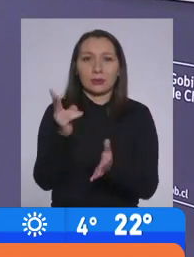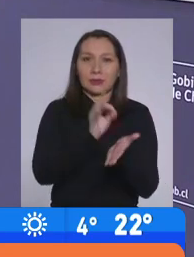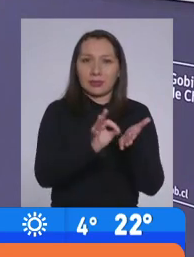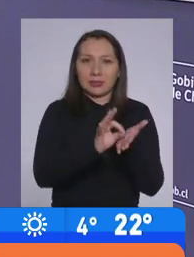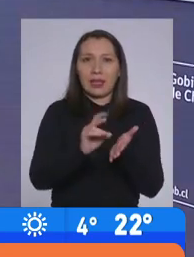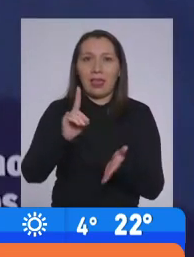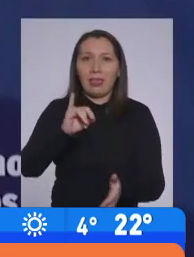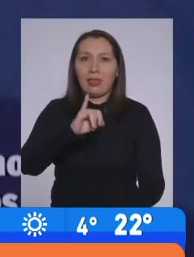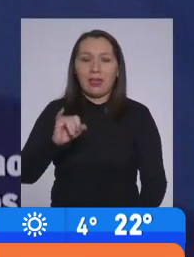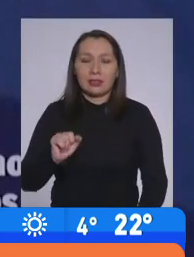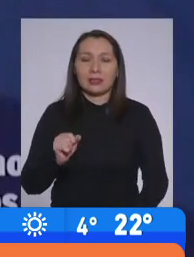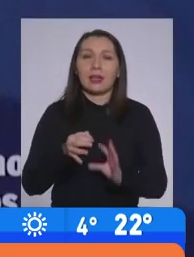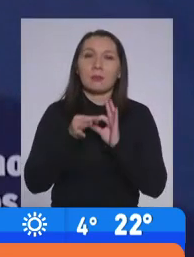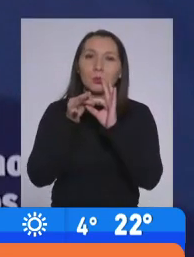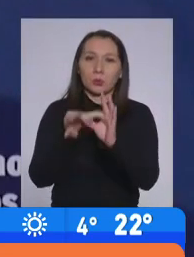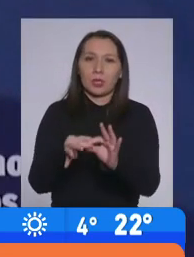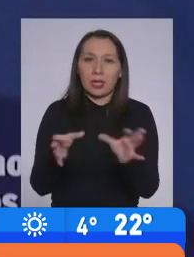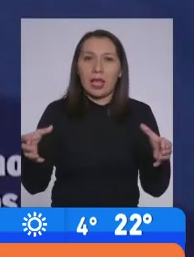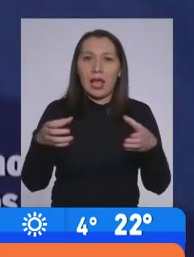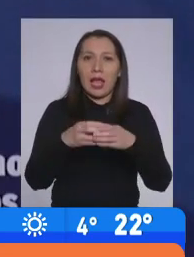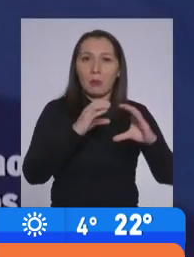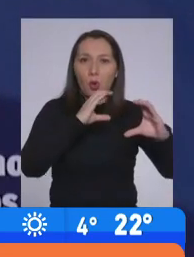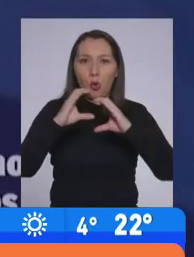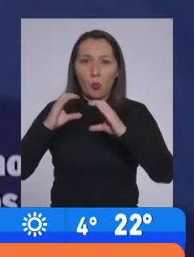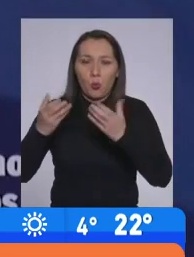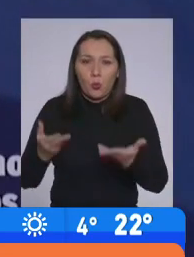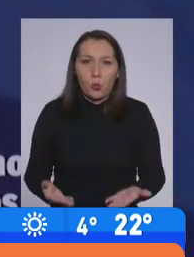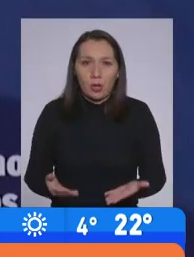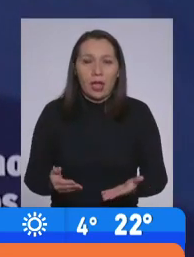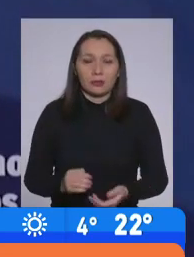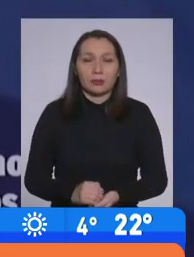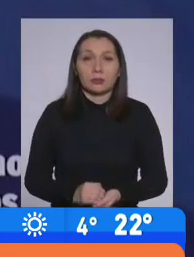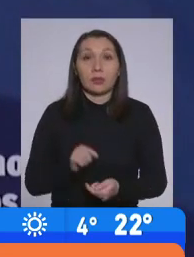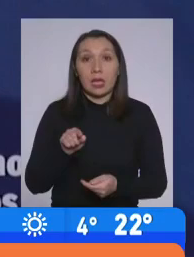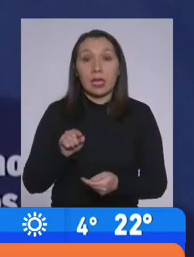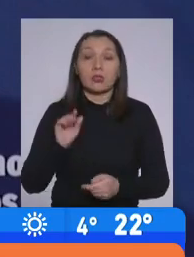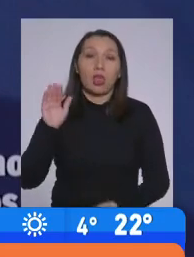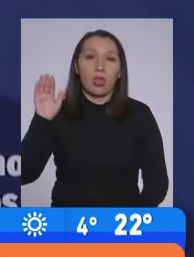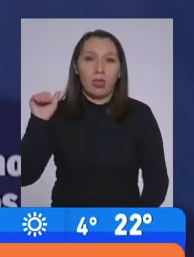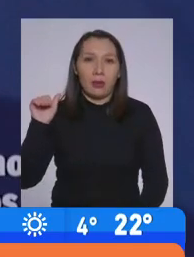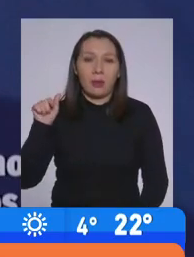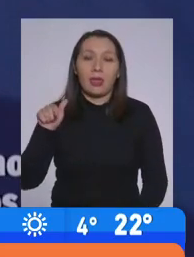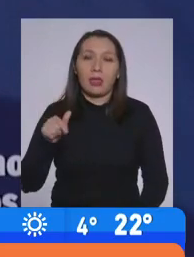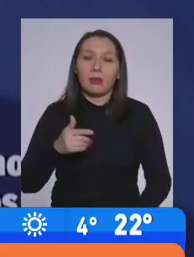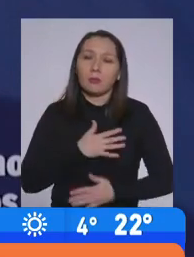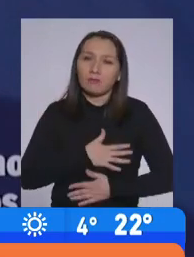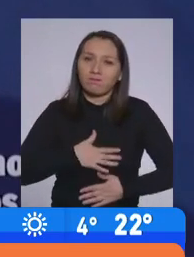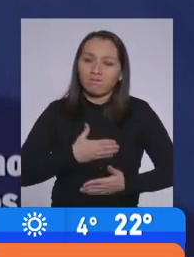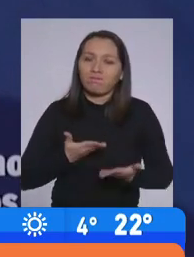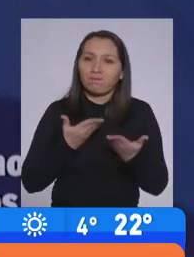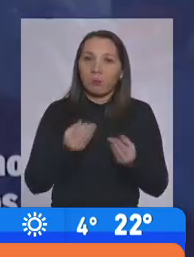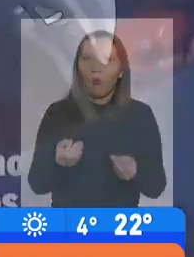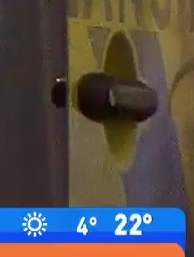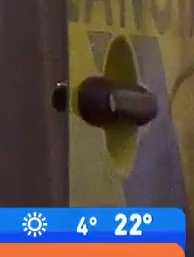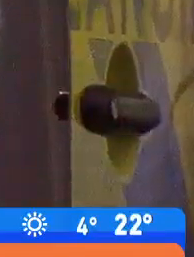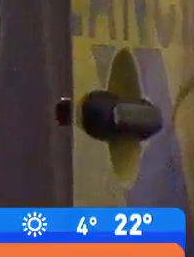quedaré a daza muchas gracias al equipo comunicacional y con esto nos despedimos les deseamos un excelente